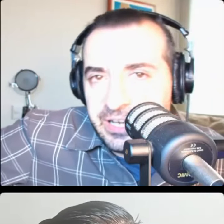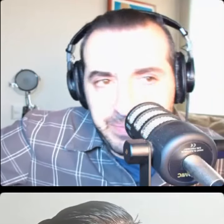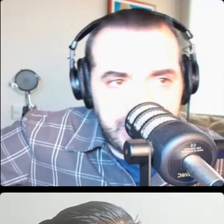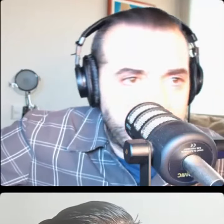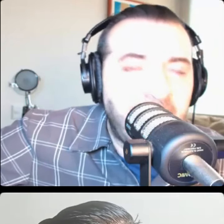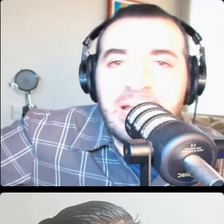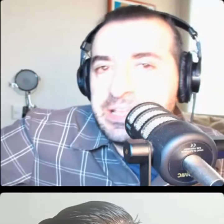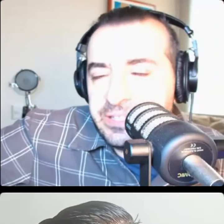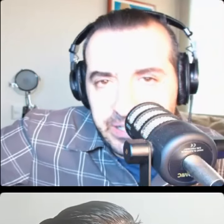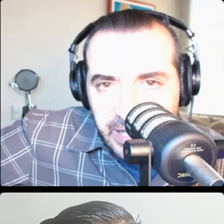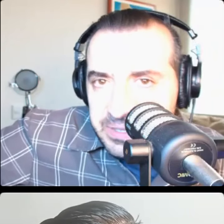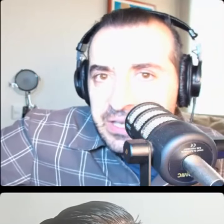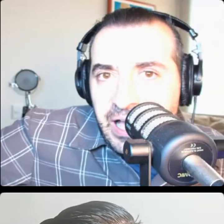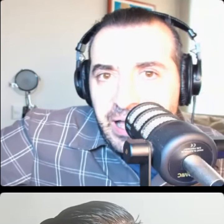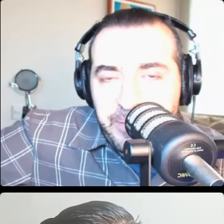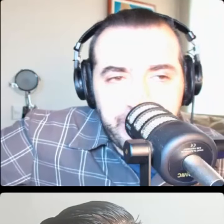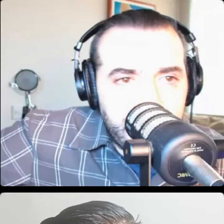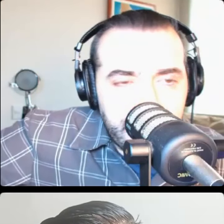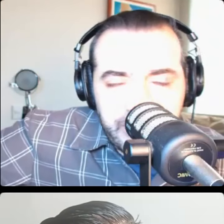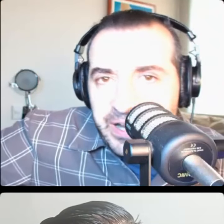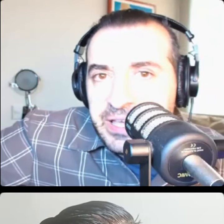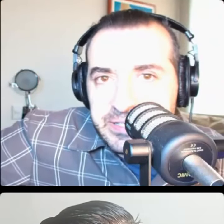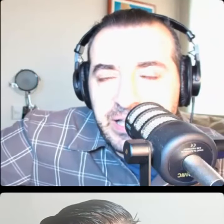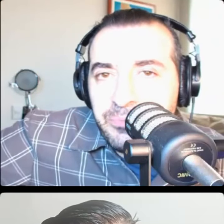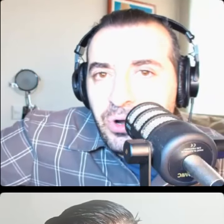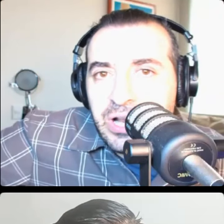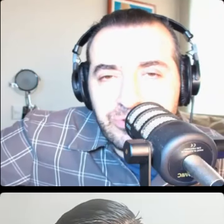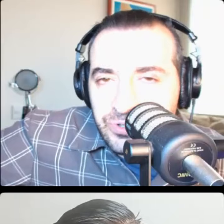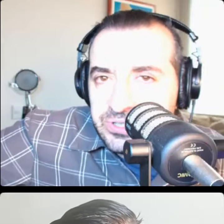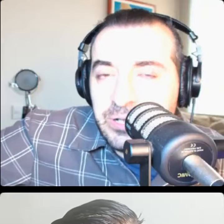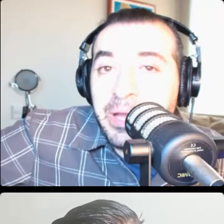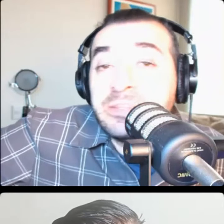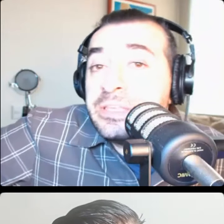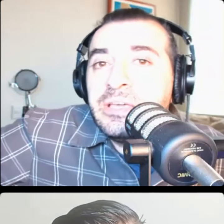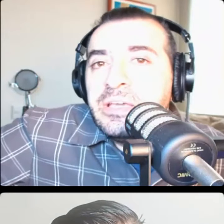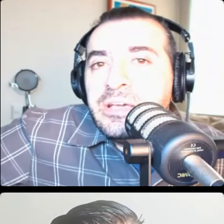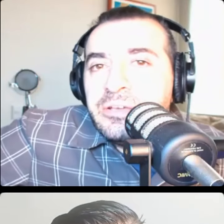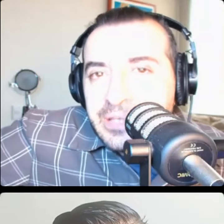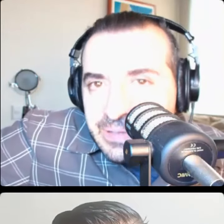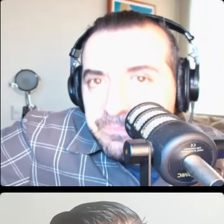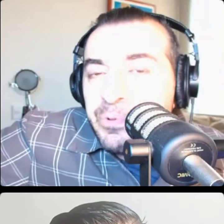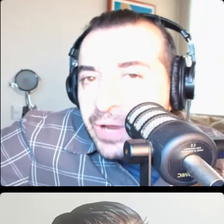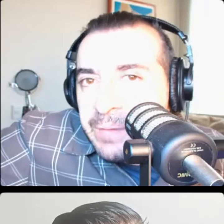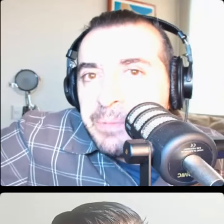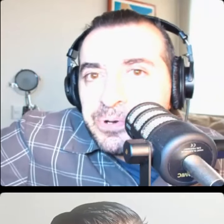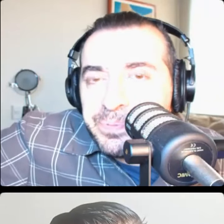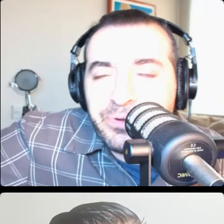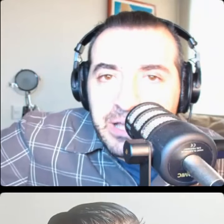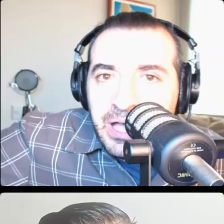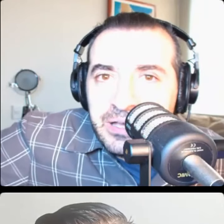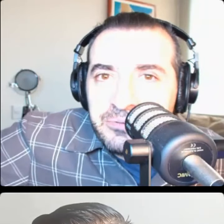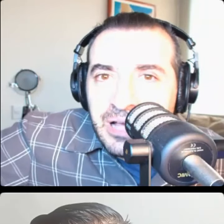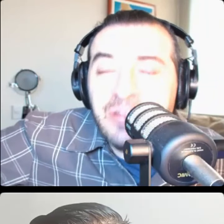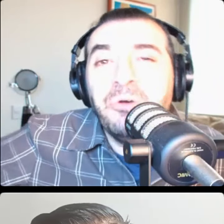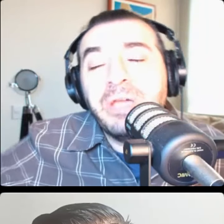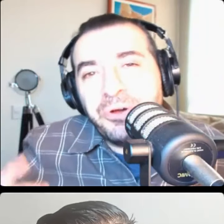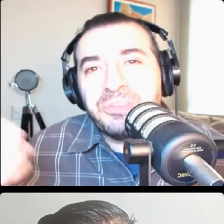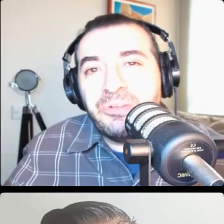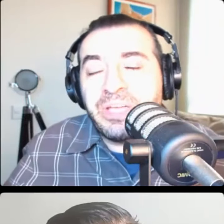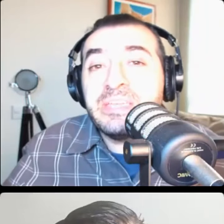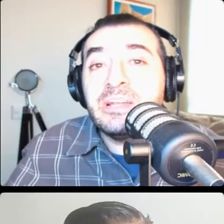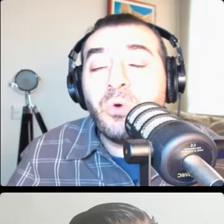Alex Marinical, ahí tienen a Efraín García Mora, los dioses del marketing. Programa por programa, algo